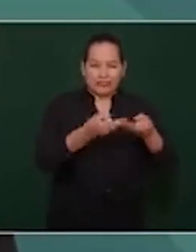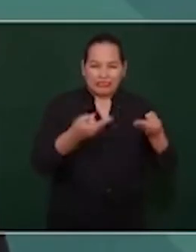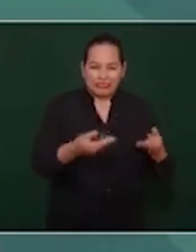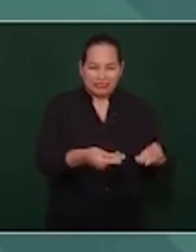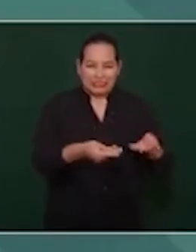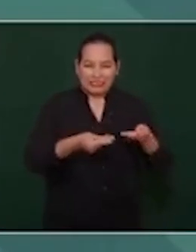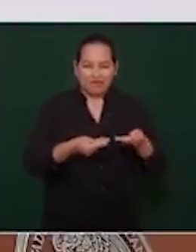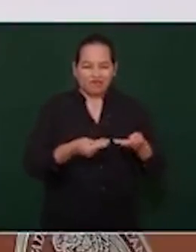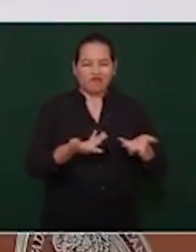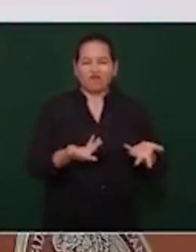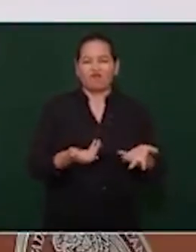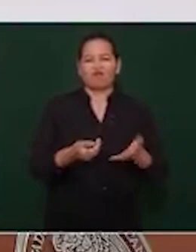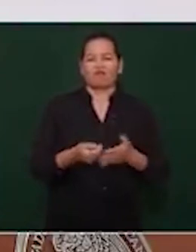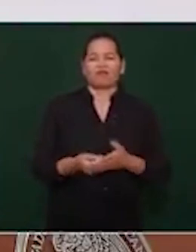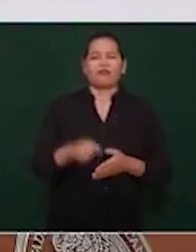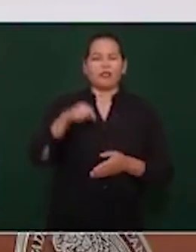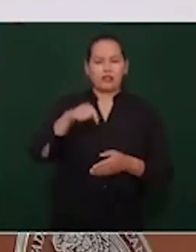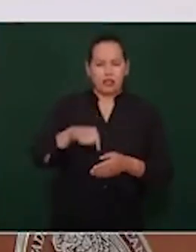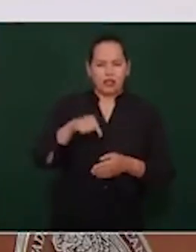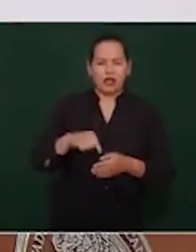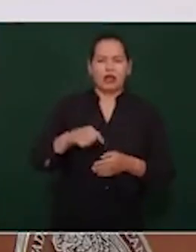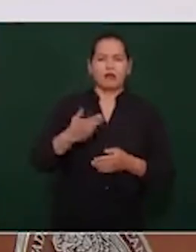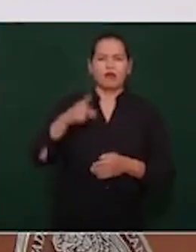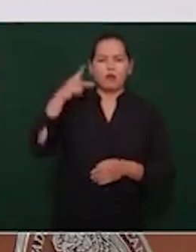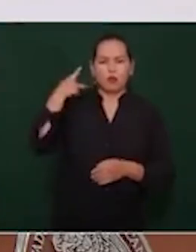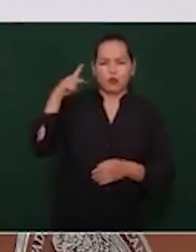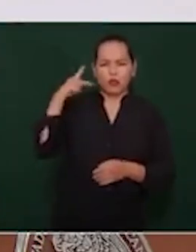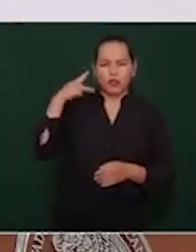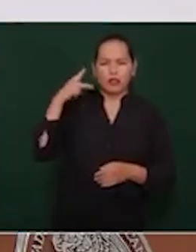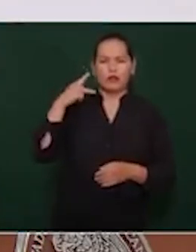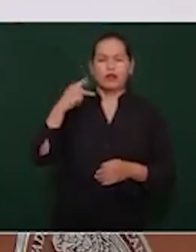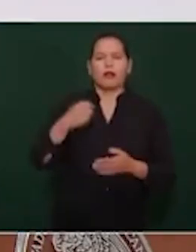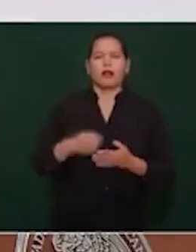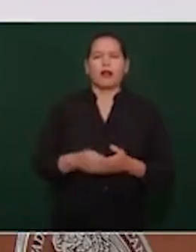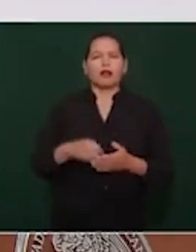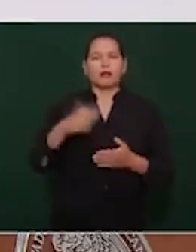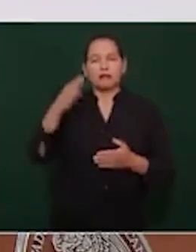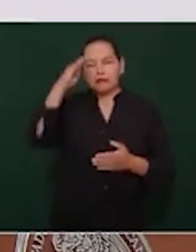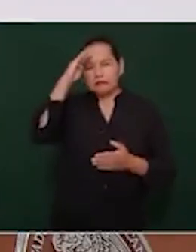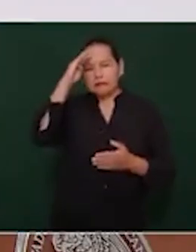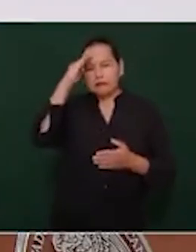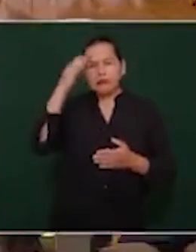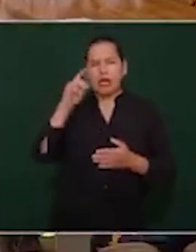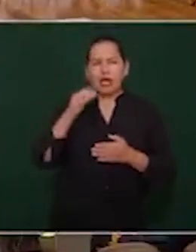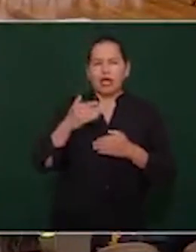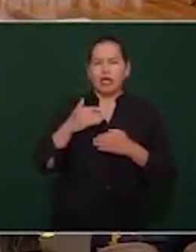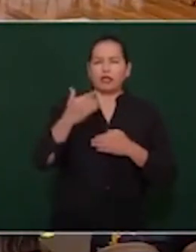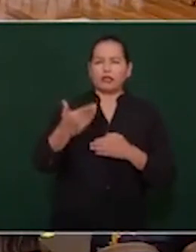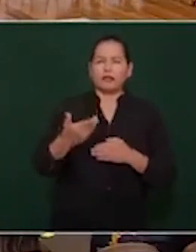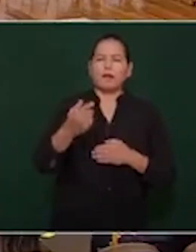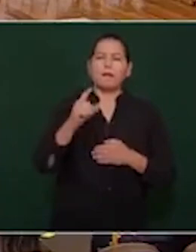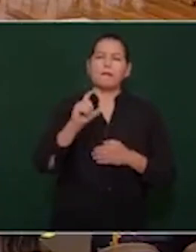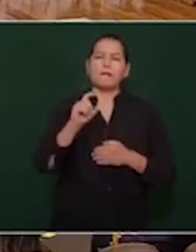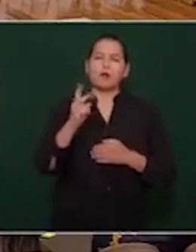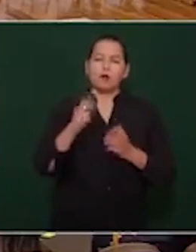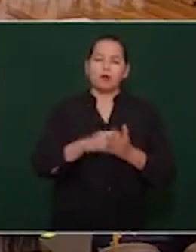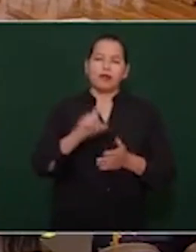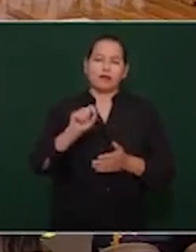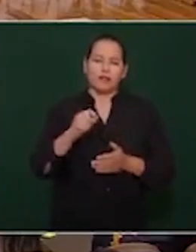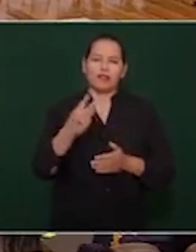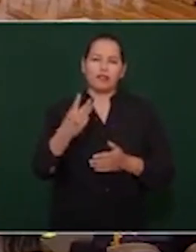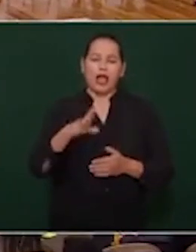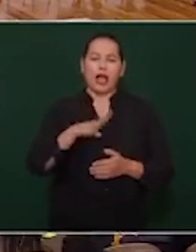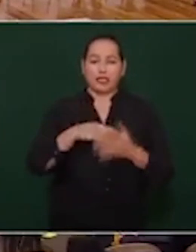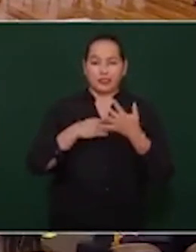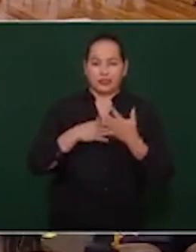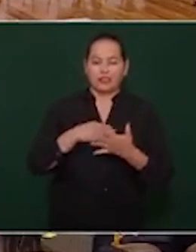estado de Puebla nos dio, de estos considerados para el 23, hay 5 que ya tiene disponibles, que son